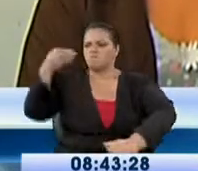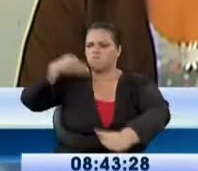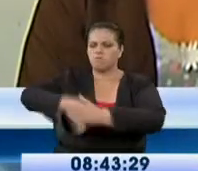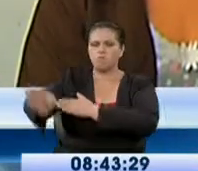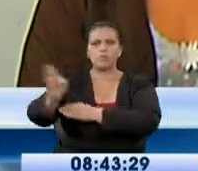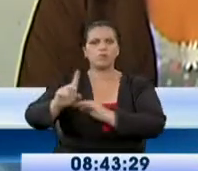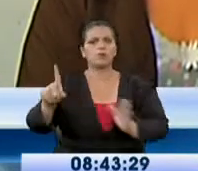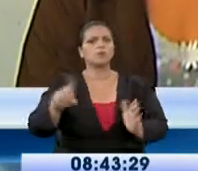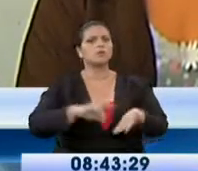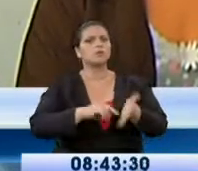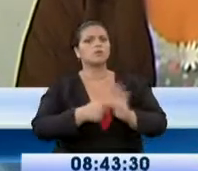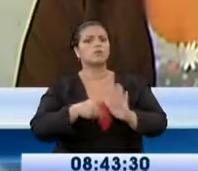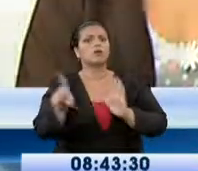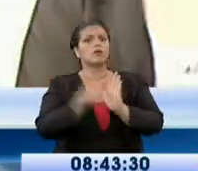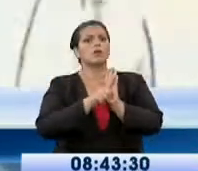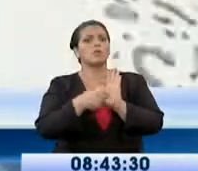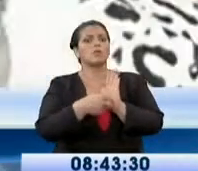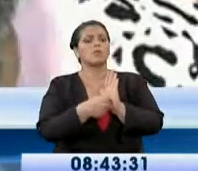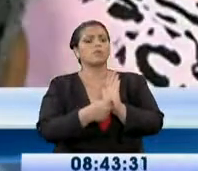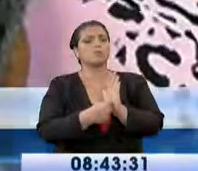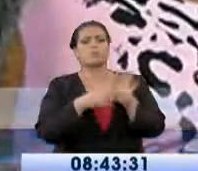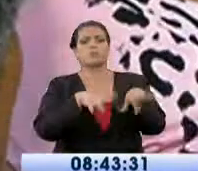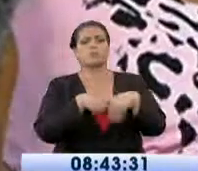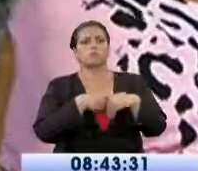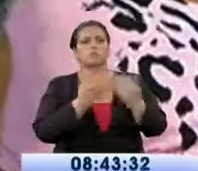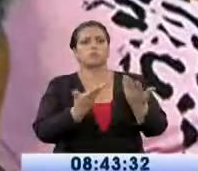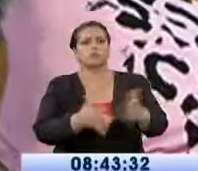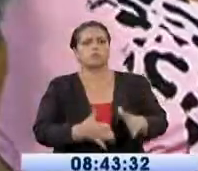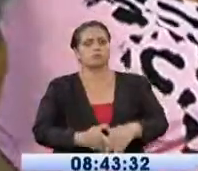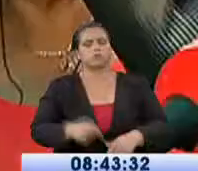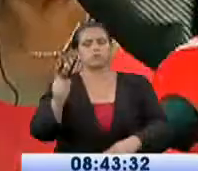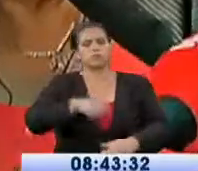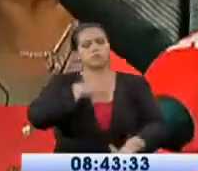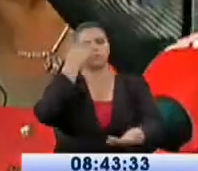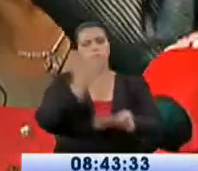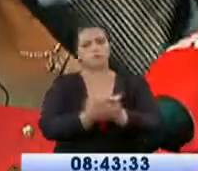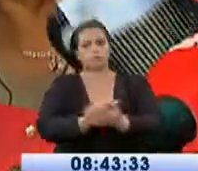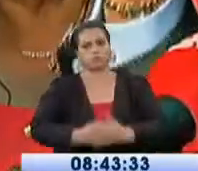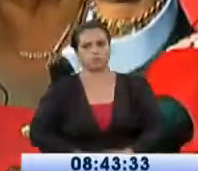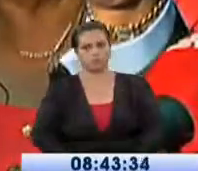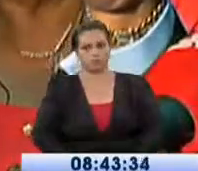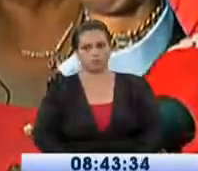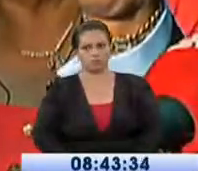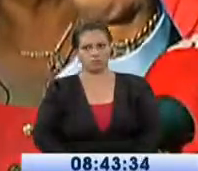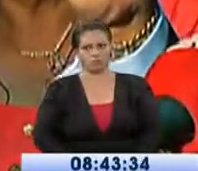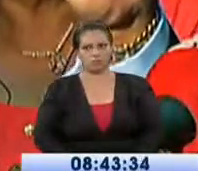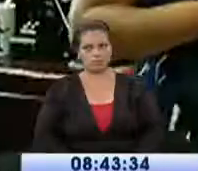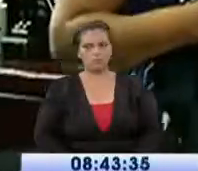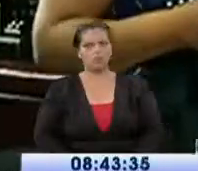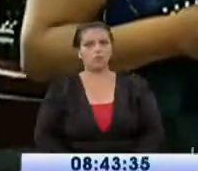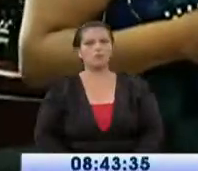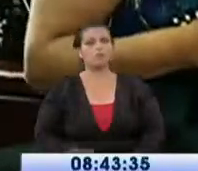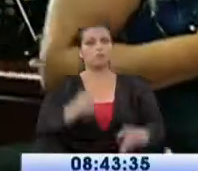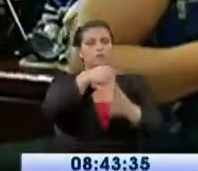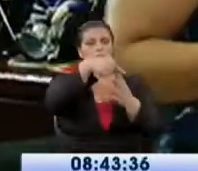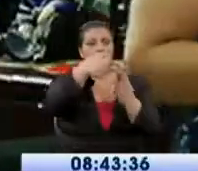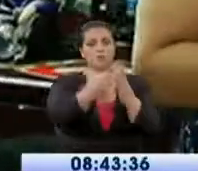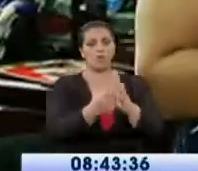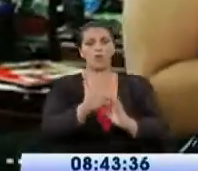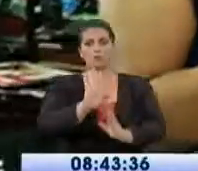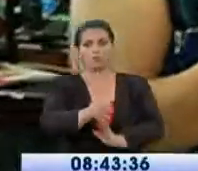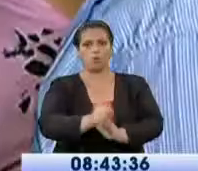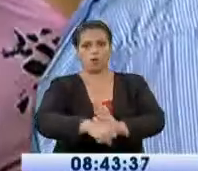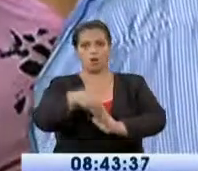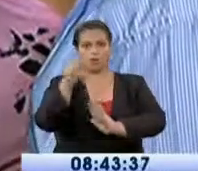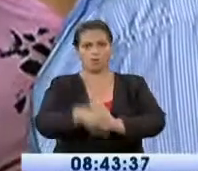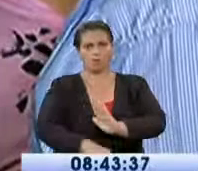puestos de trabajo y deberán pagar prisión. El miércoles, familiares y el abogado de los gendarmes acusados afirmaron que las autoridades sí